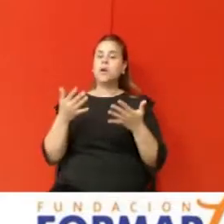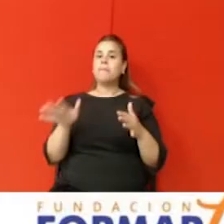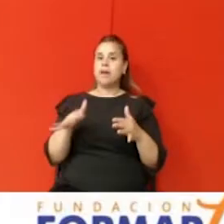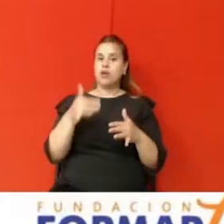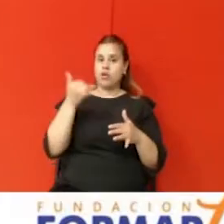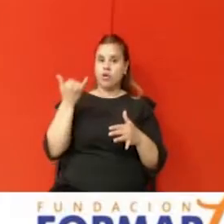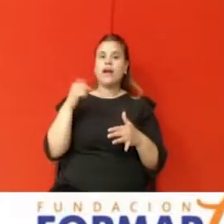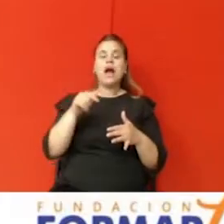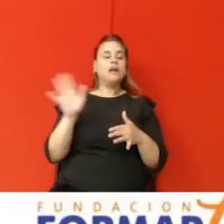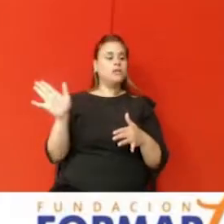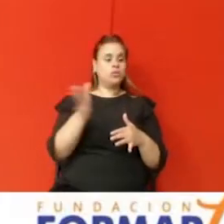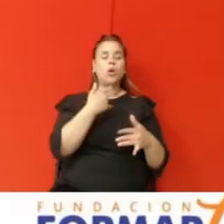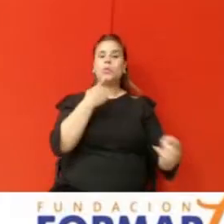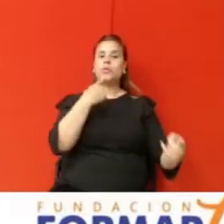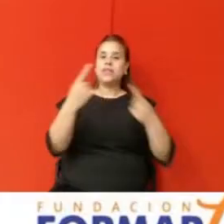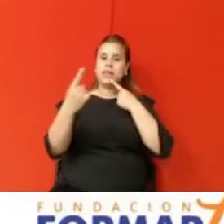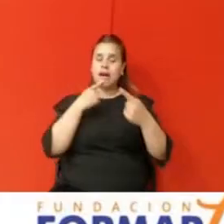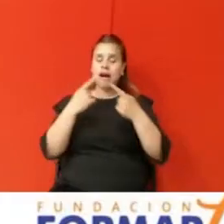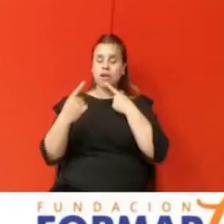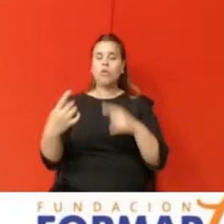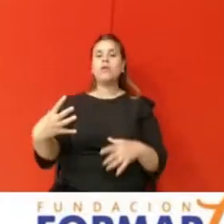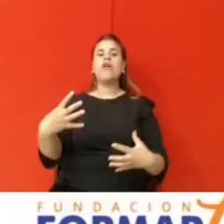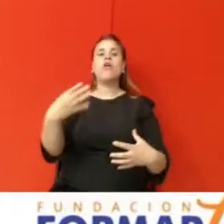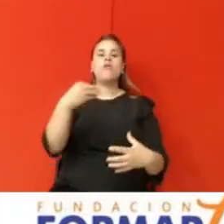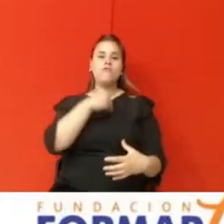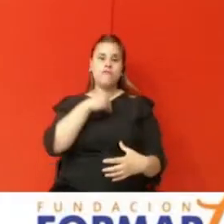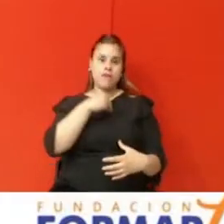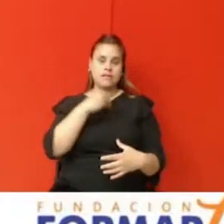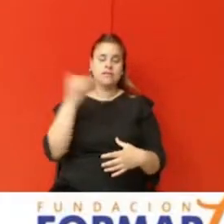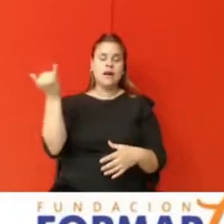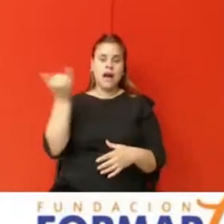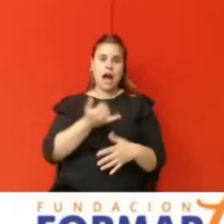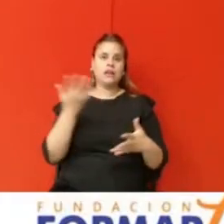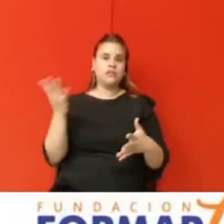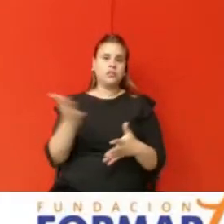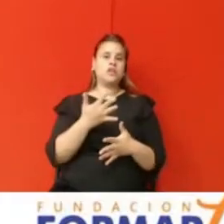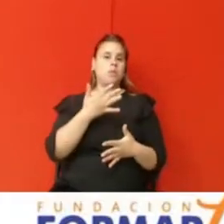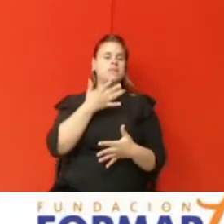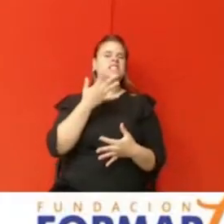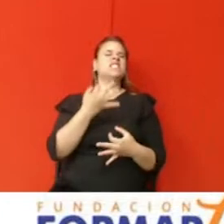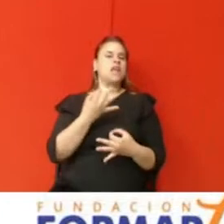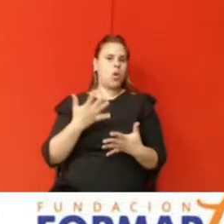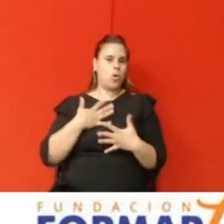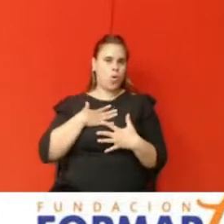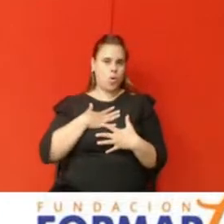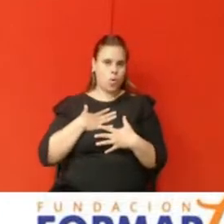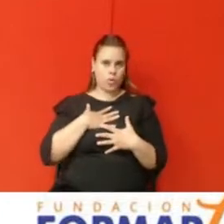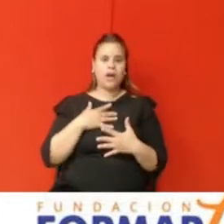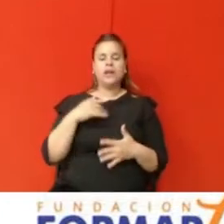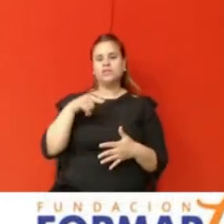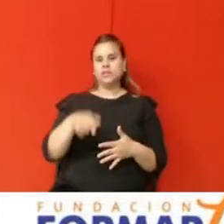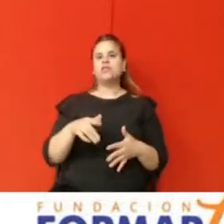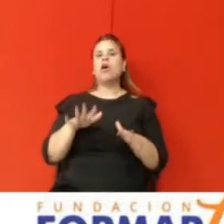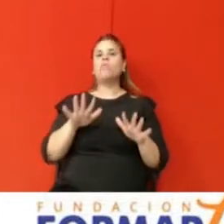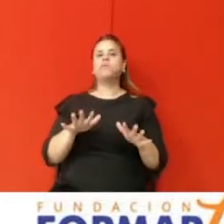mucha disponibilidad. Inspiran confianza y sobre todo credibilidad. Eso nos hace sentir que estamos en buenas